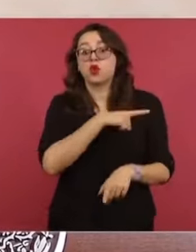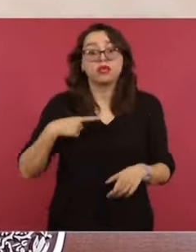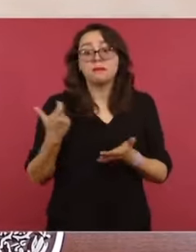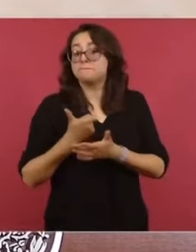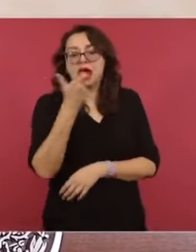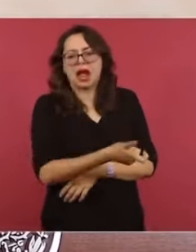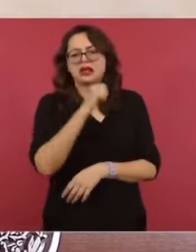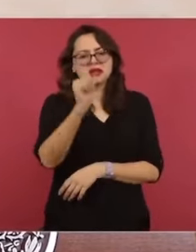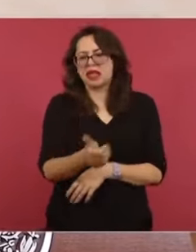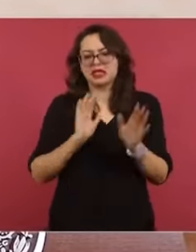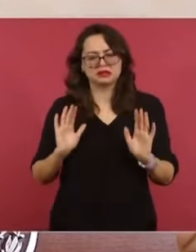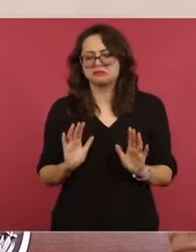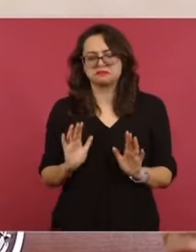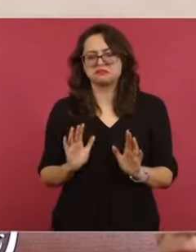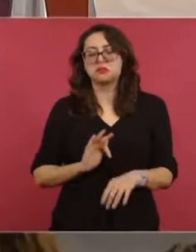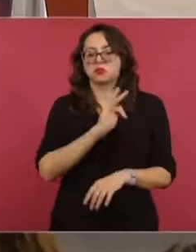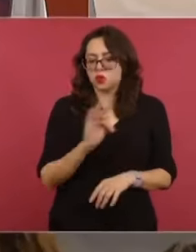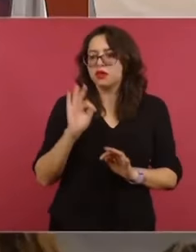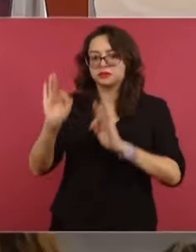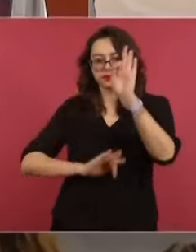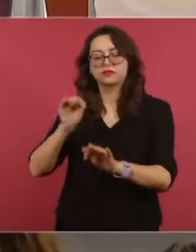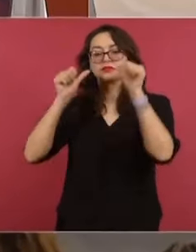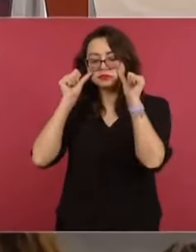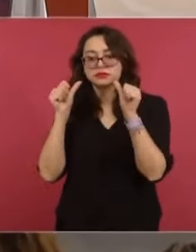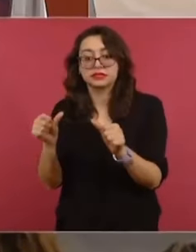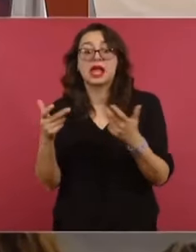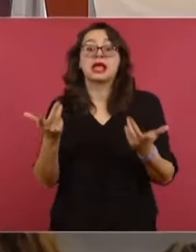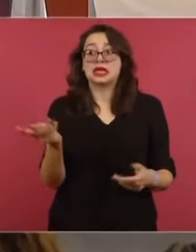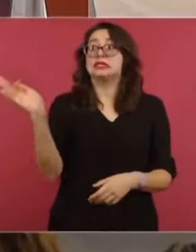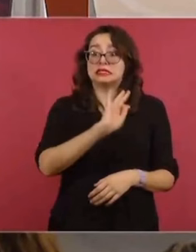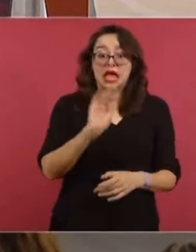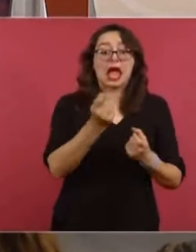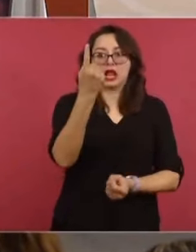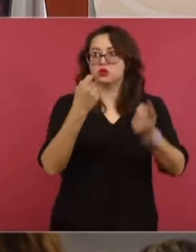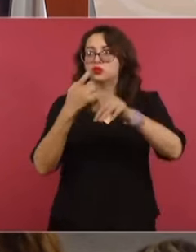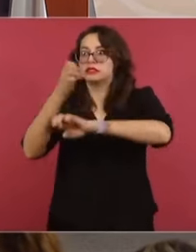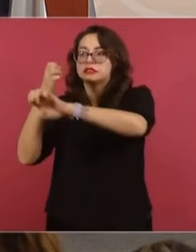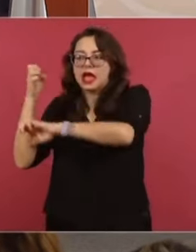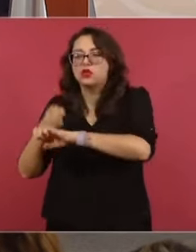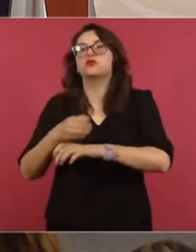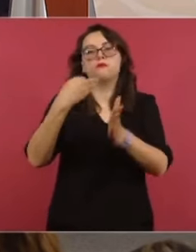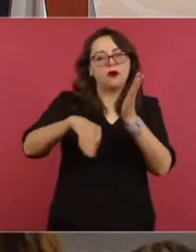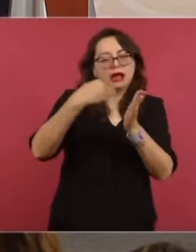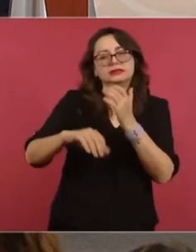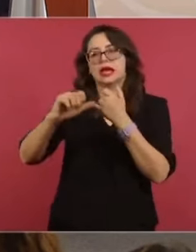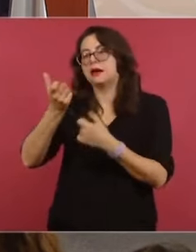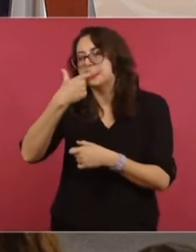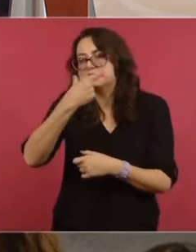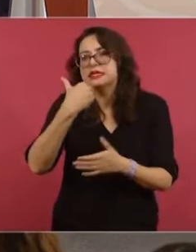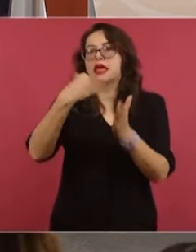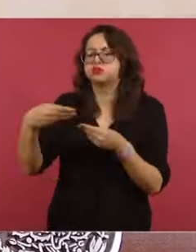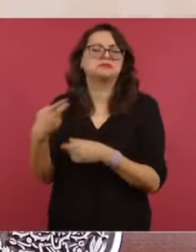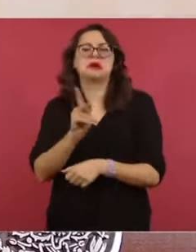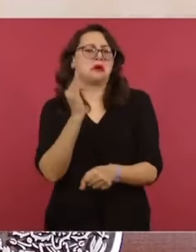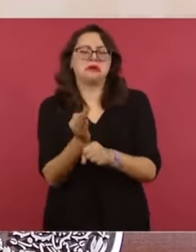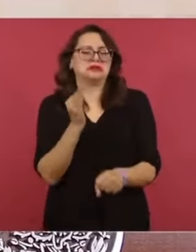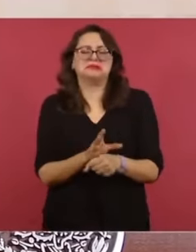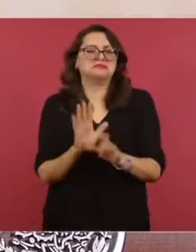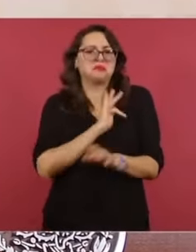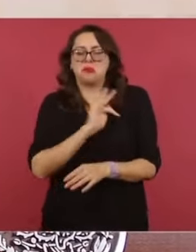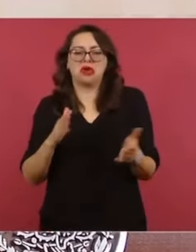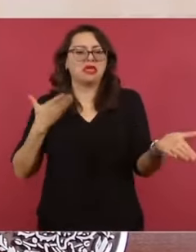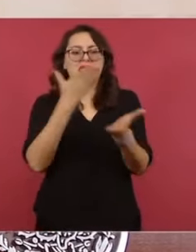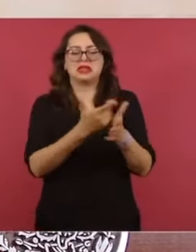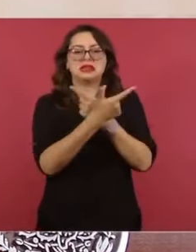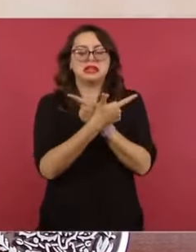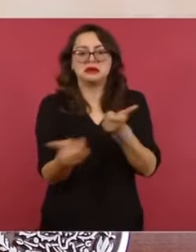salud claro puede ser que todavía falten algunos medicamentos pero estamos resolviendo todo eso pues son casi